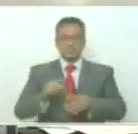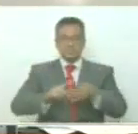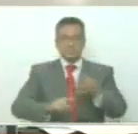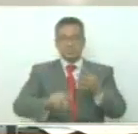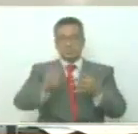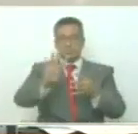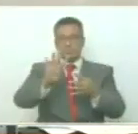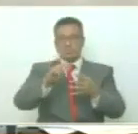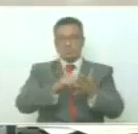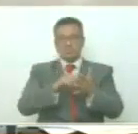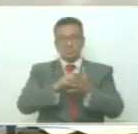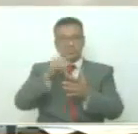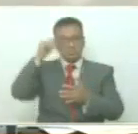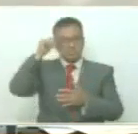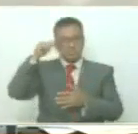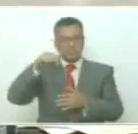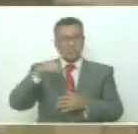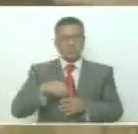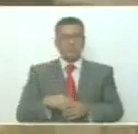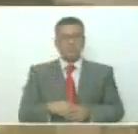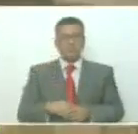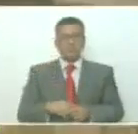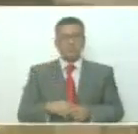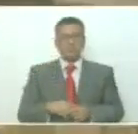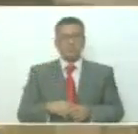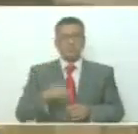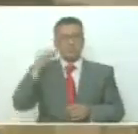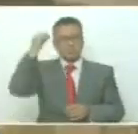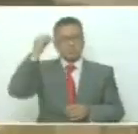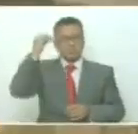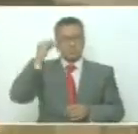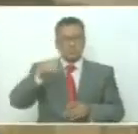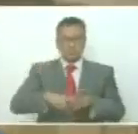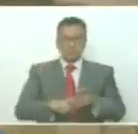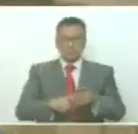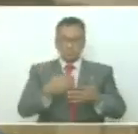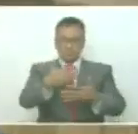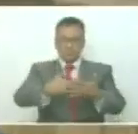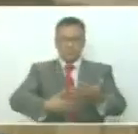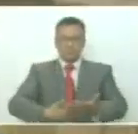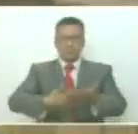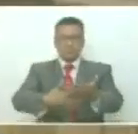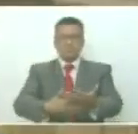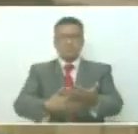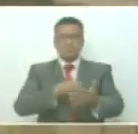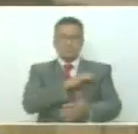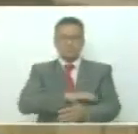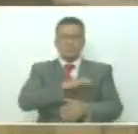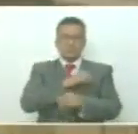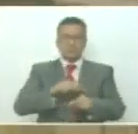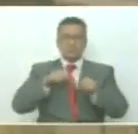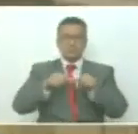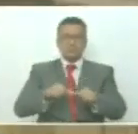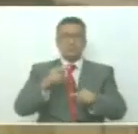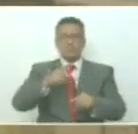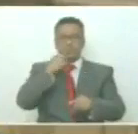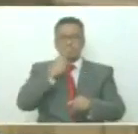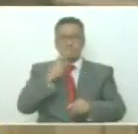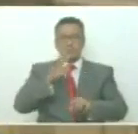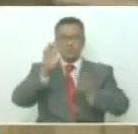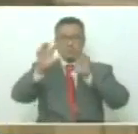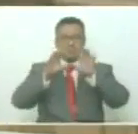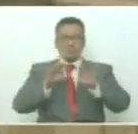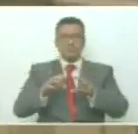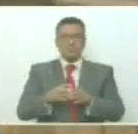punto del orden del día, ciudadana secretaria. Considerar el informe presentado por la Comisión Permanente de Política